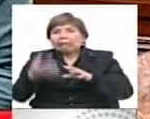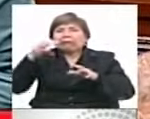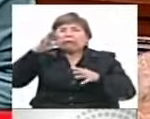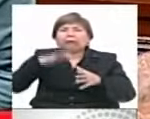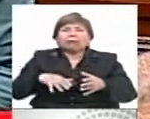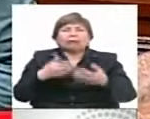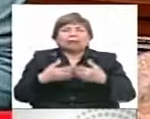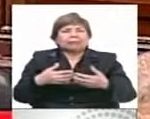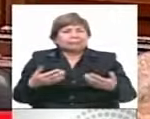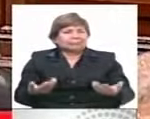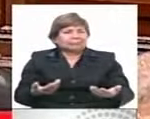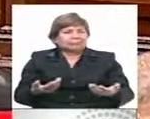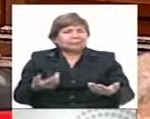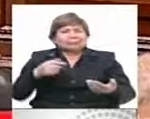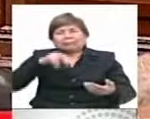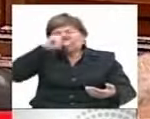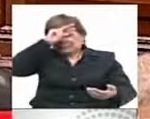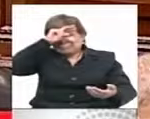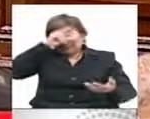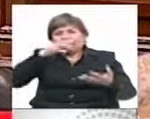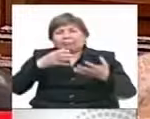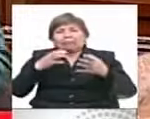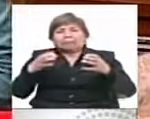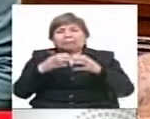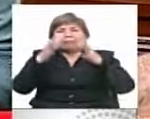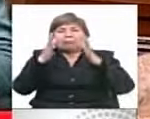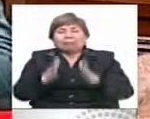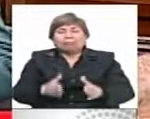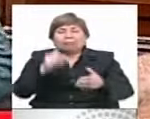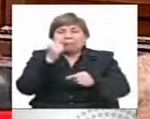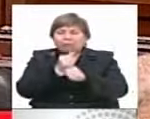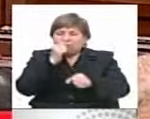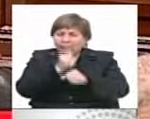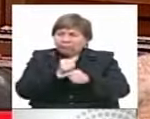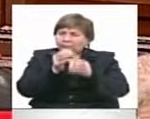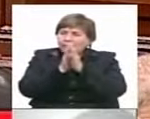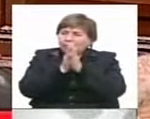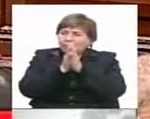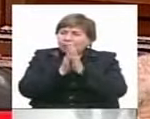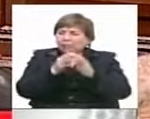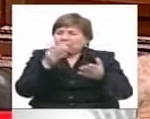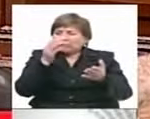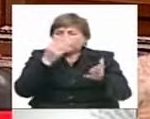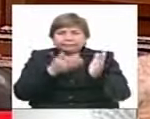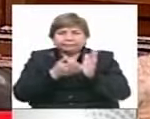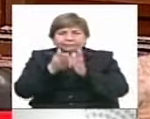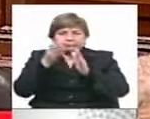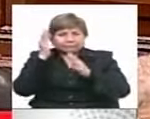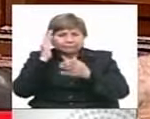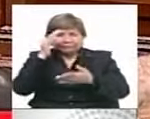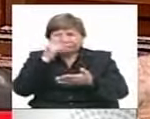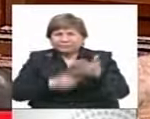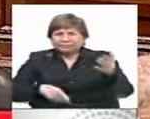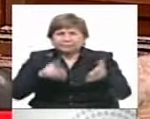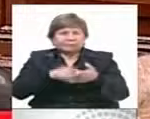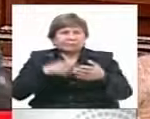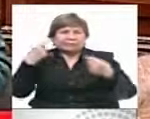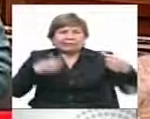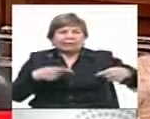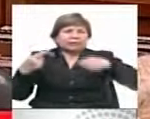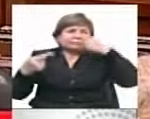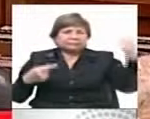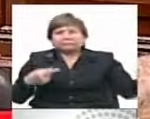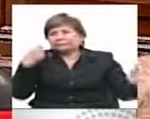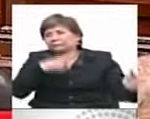de haber encendido el motor. El Perú quiere congresistas que trabajen. Por favor, evítense de estar discutiendo con la bancada del